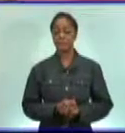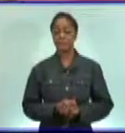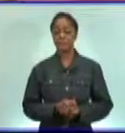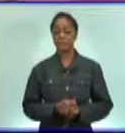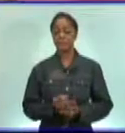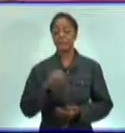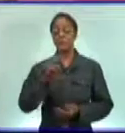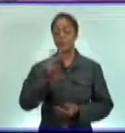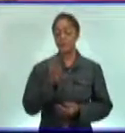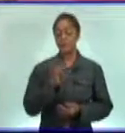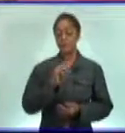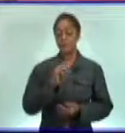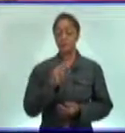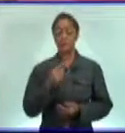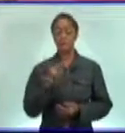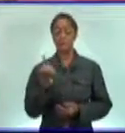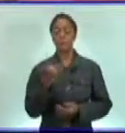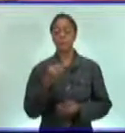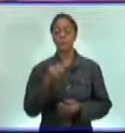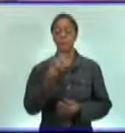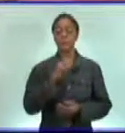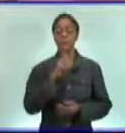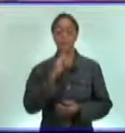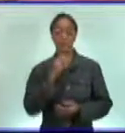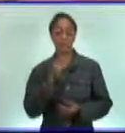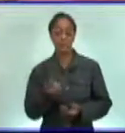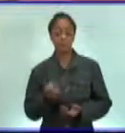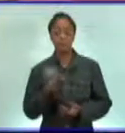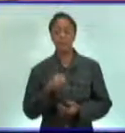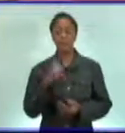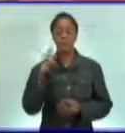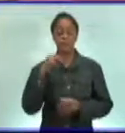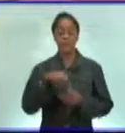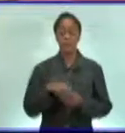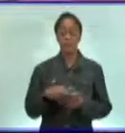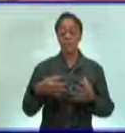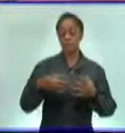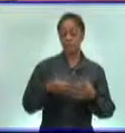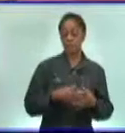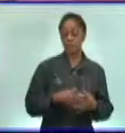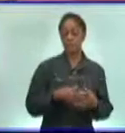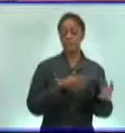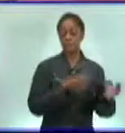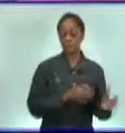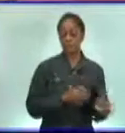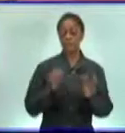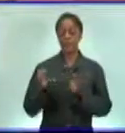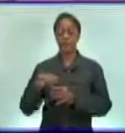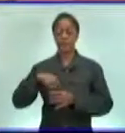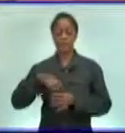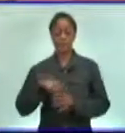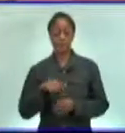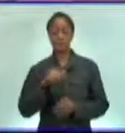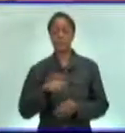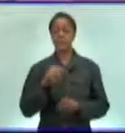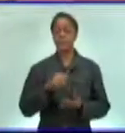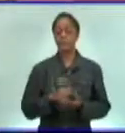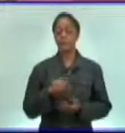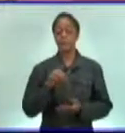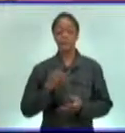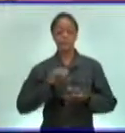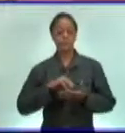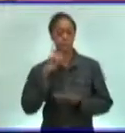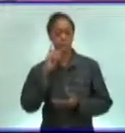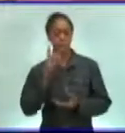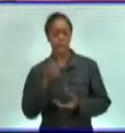El citoplasma es una sustancia líquida que se encuentra entre la membrana y el núcleo, y es aquí donde se